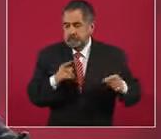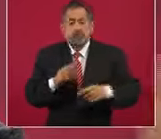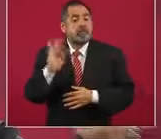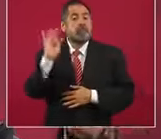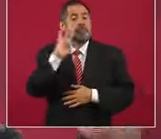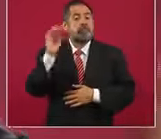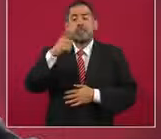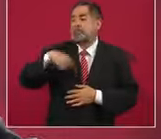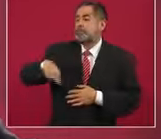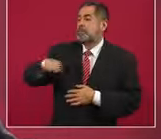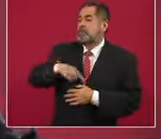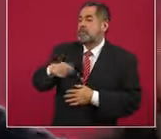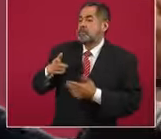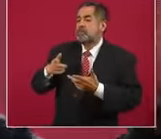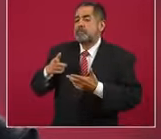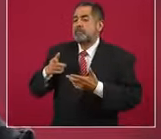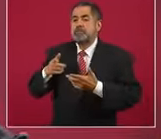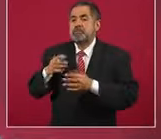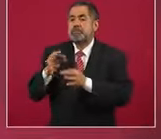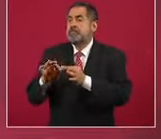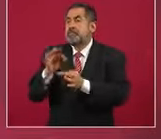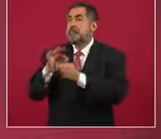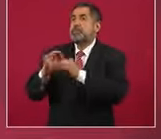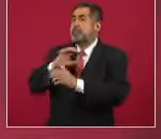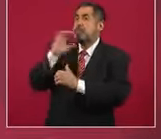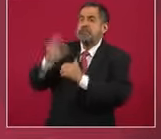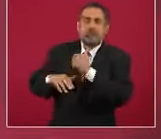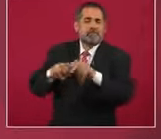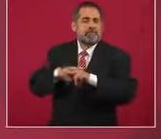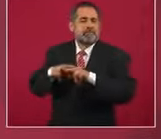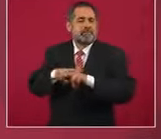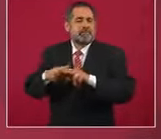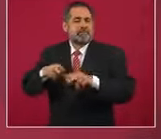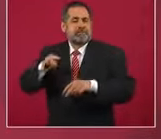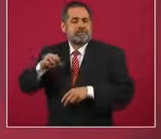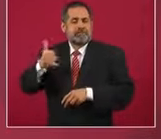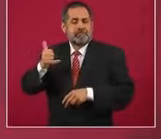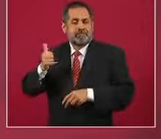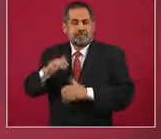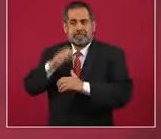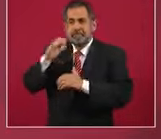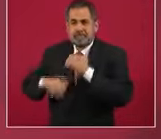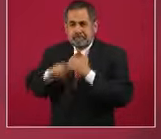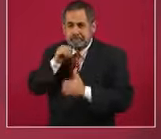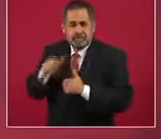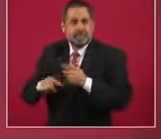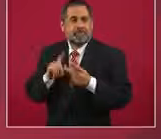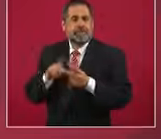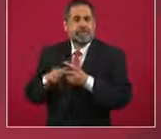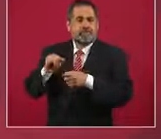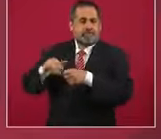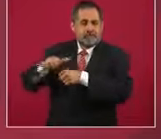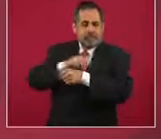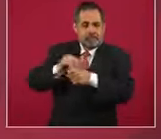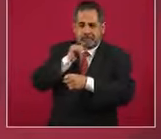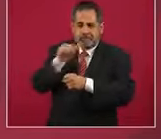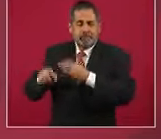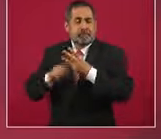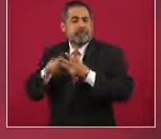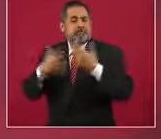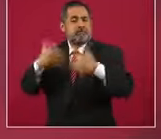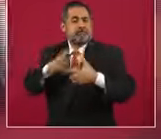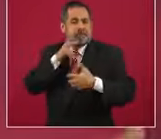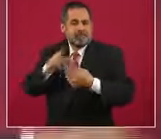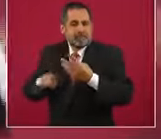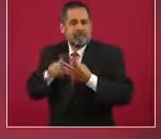nosotros no concluimos el Tren Maya, no concluimos el proyecto del Istmo, no concluimos la refinería,